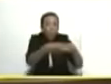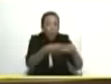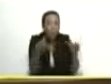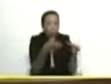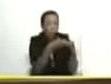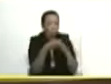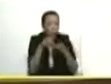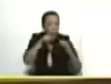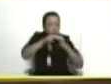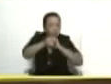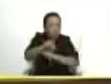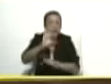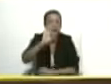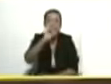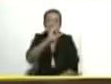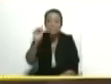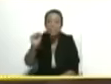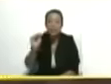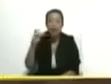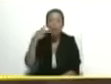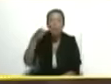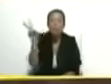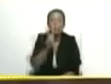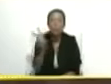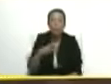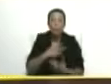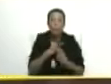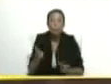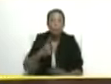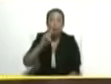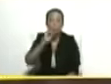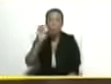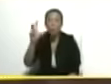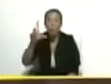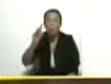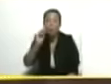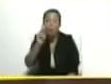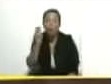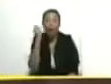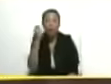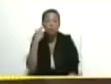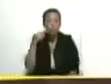agentes infiltrados de la CIA en la política venezolana, Voluntad Popular, para entonces.